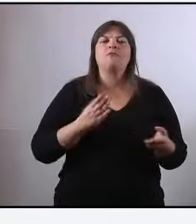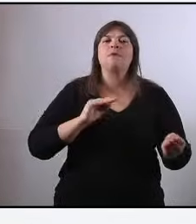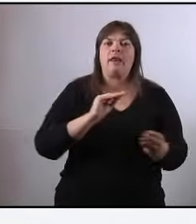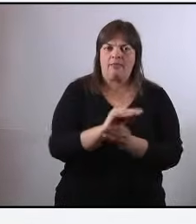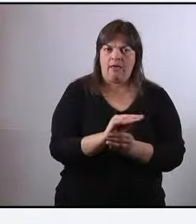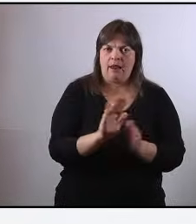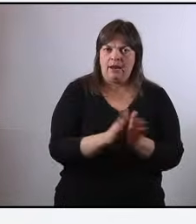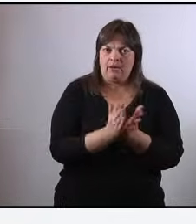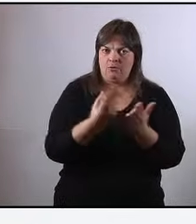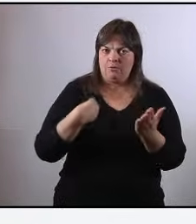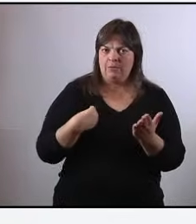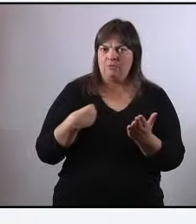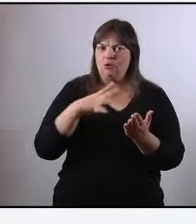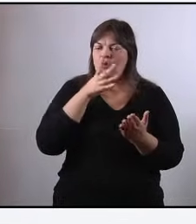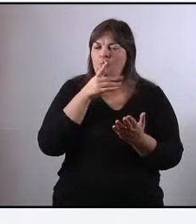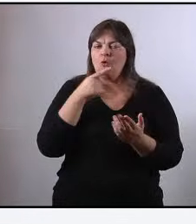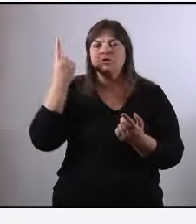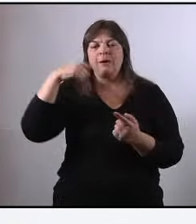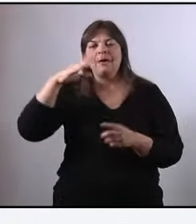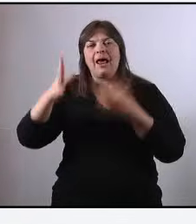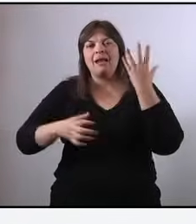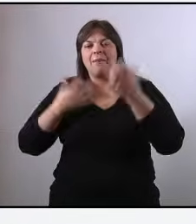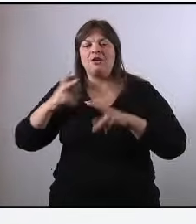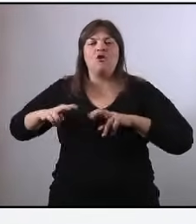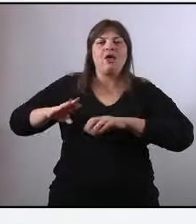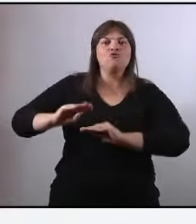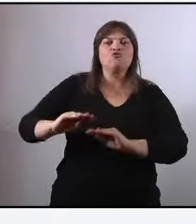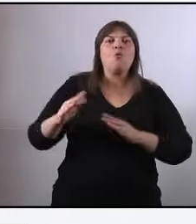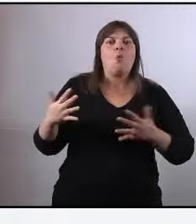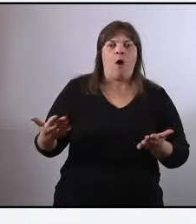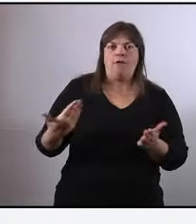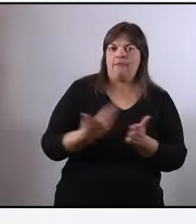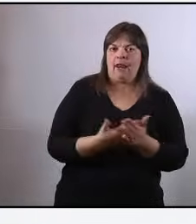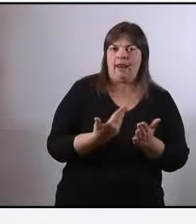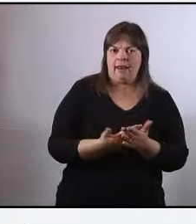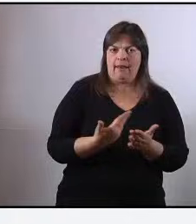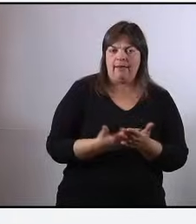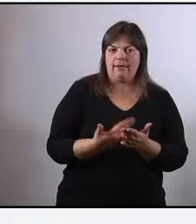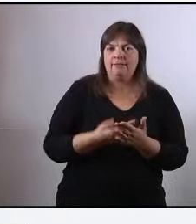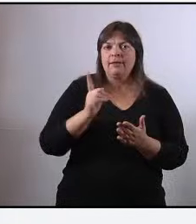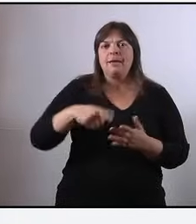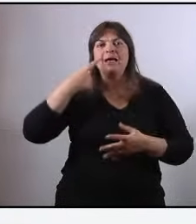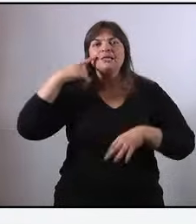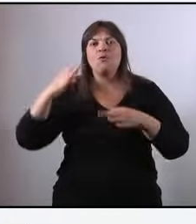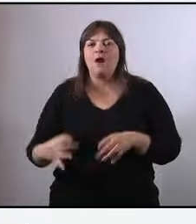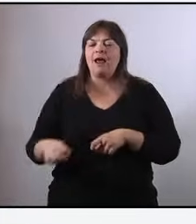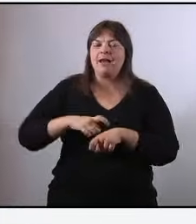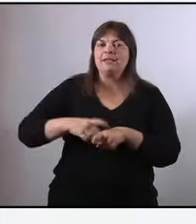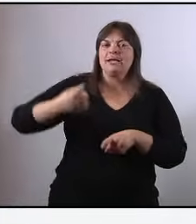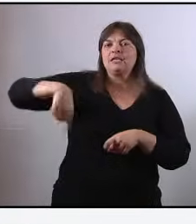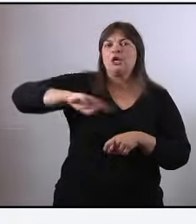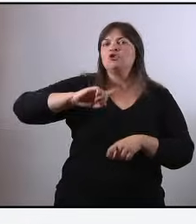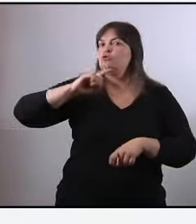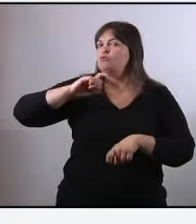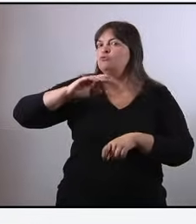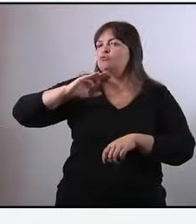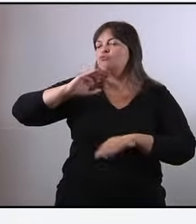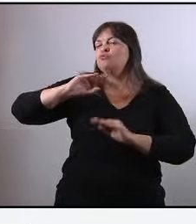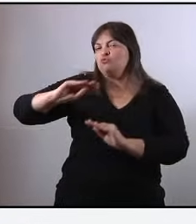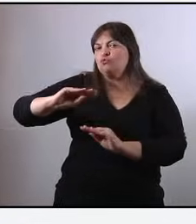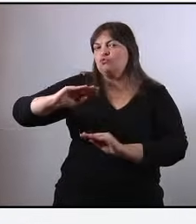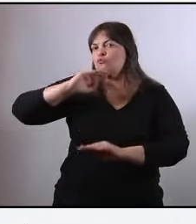permiten conocer el origen de los animales y asegurar que cumplen con las características propias de esa